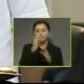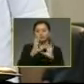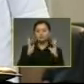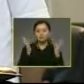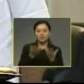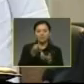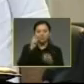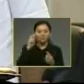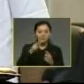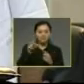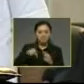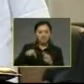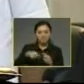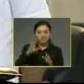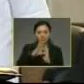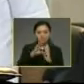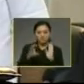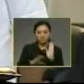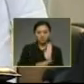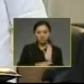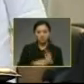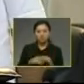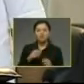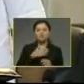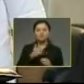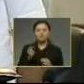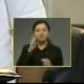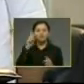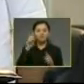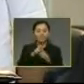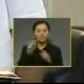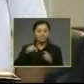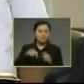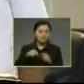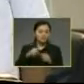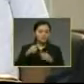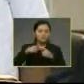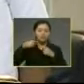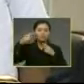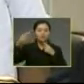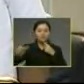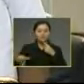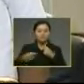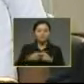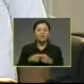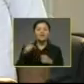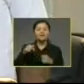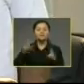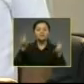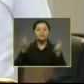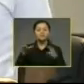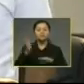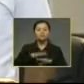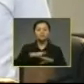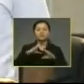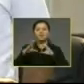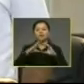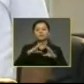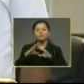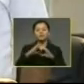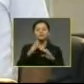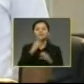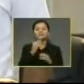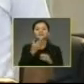esta Constitución entrarán en vigencia a partir de su promulgación. Este es un texto sobre la comunicación, pero nos está hablando